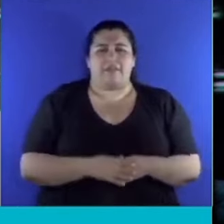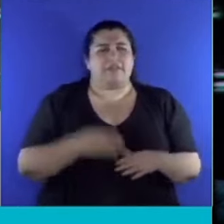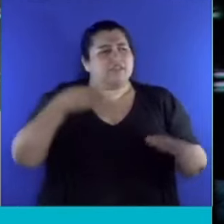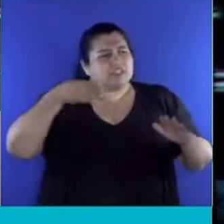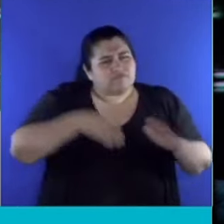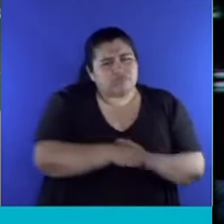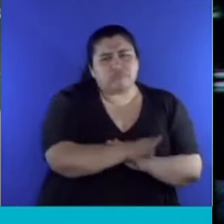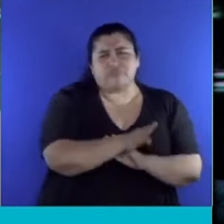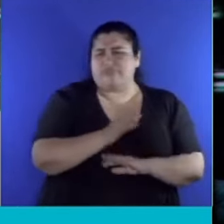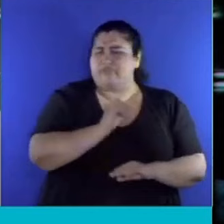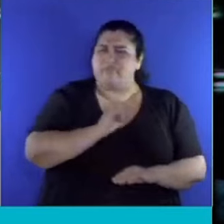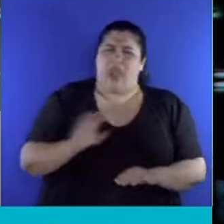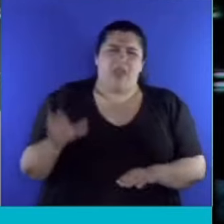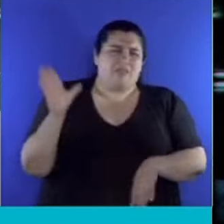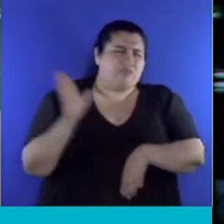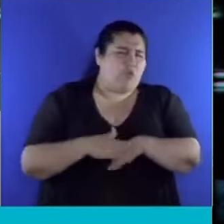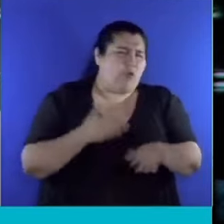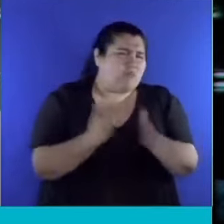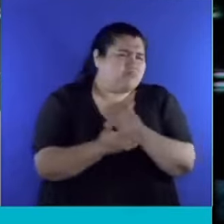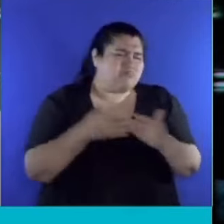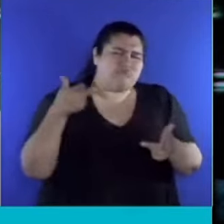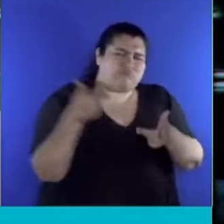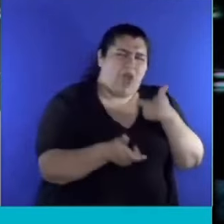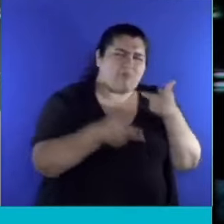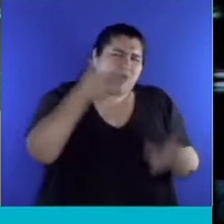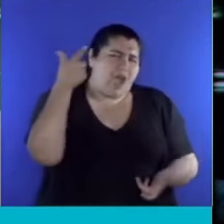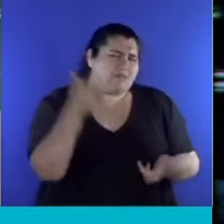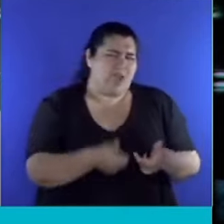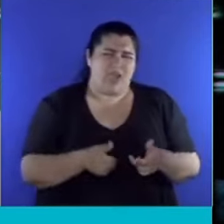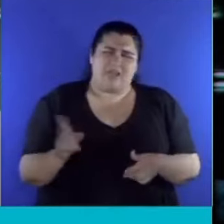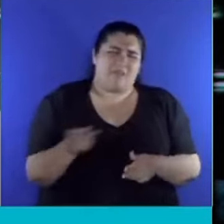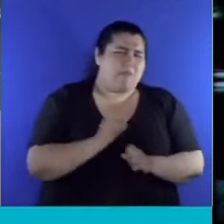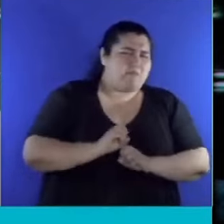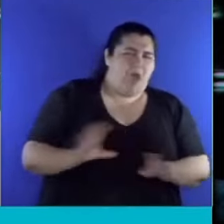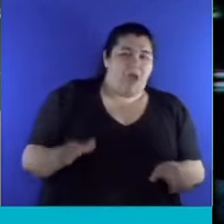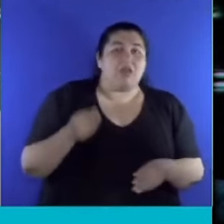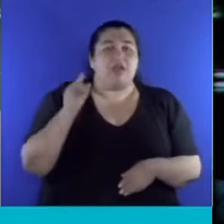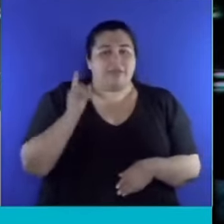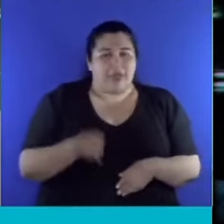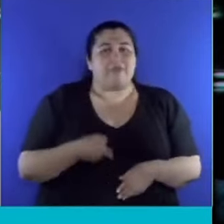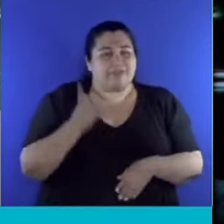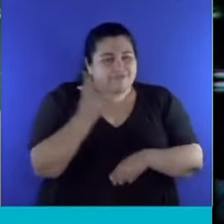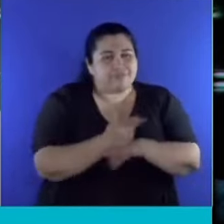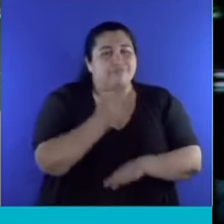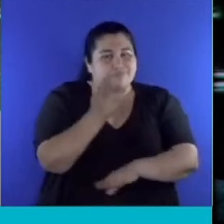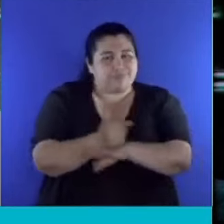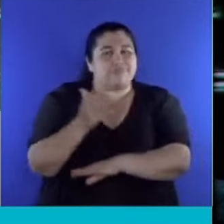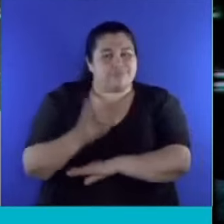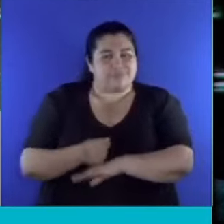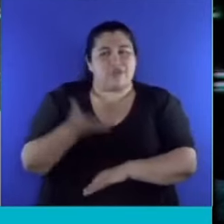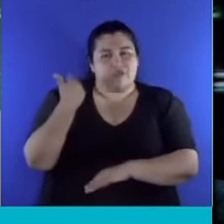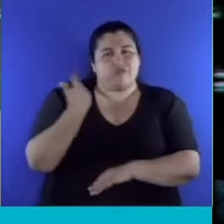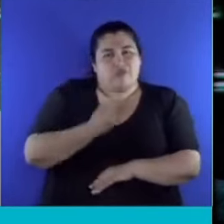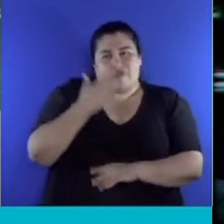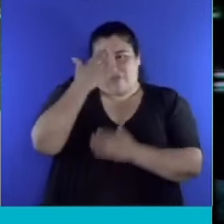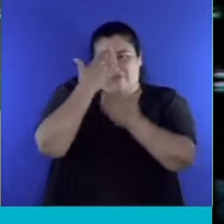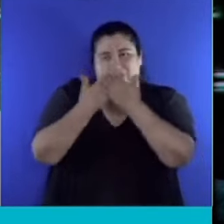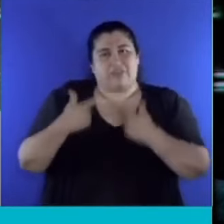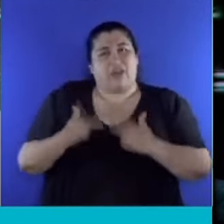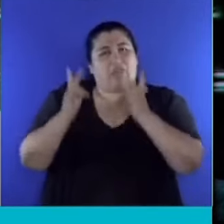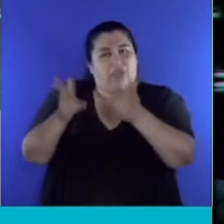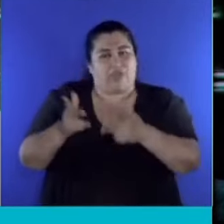unos malditos masacrador unos genocidas también eran unos buenos ladrones como le dijimos el otro día